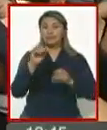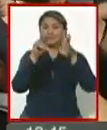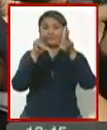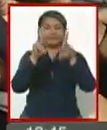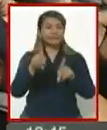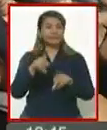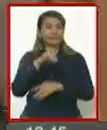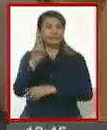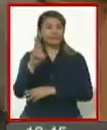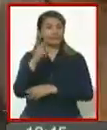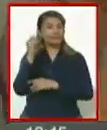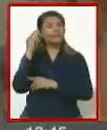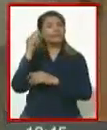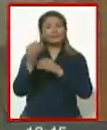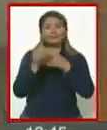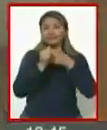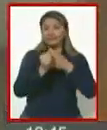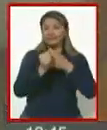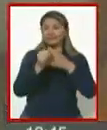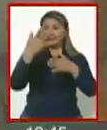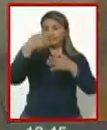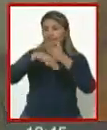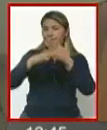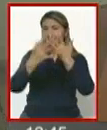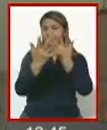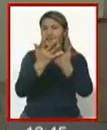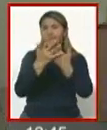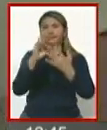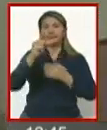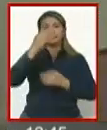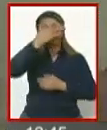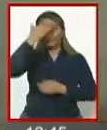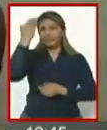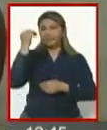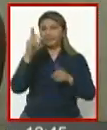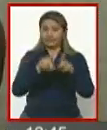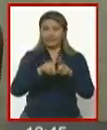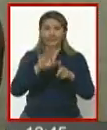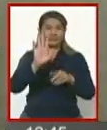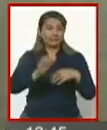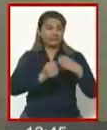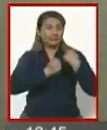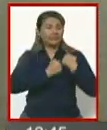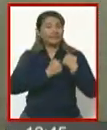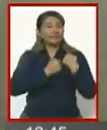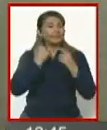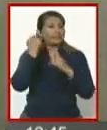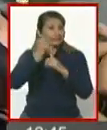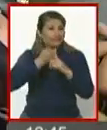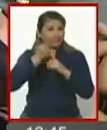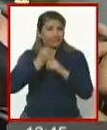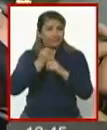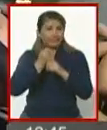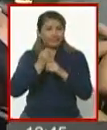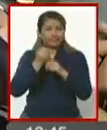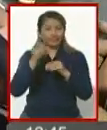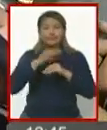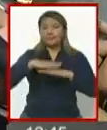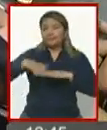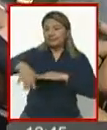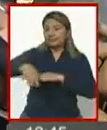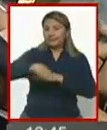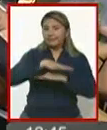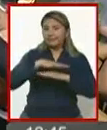más de 250 personas en el recinto carcelario. Y no se olviden también que sus soldados de batalla eran la mayoría